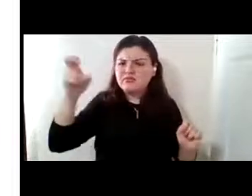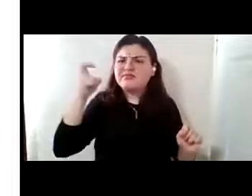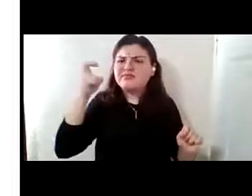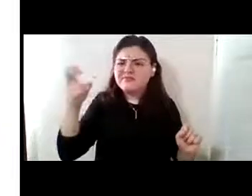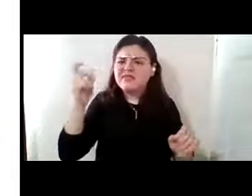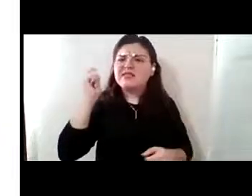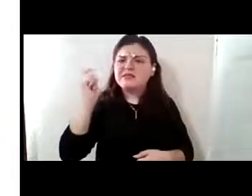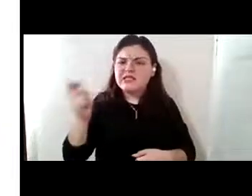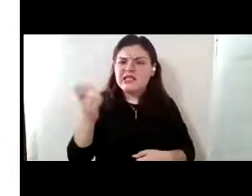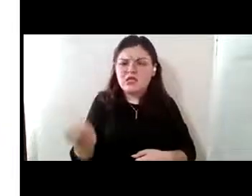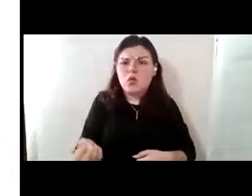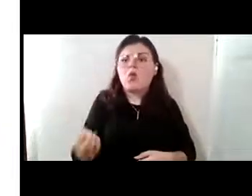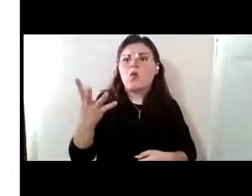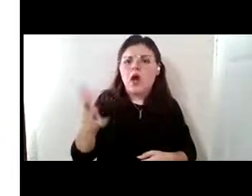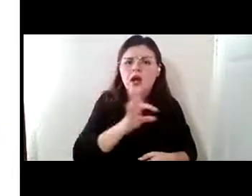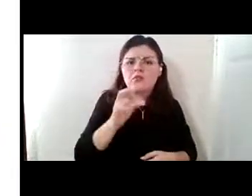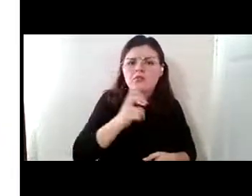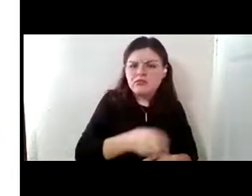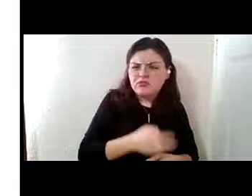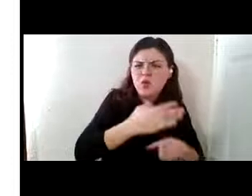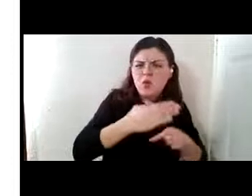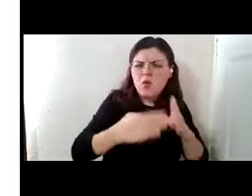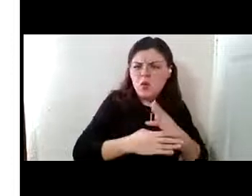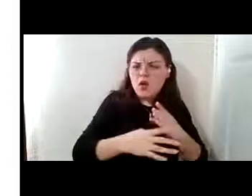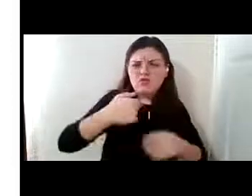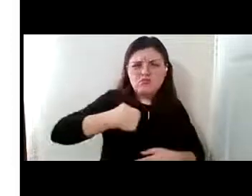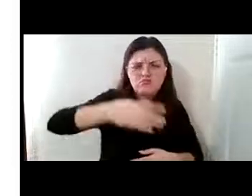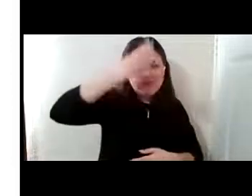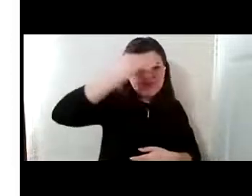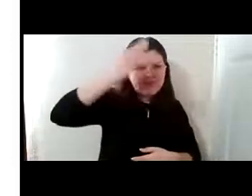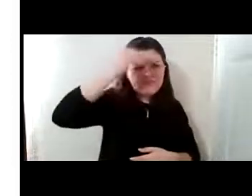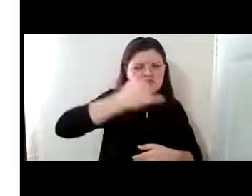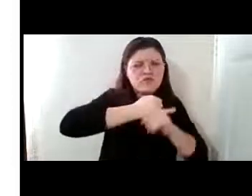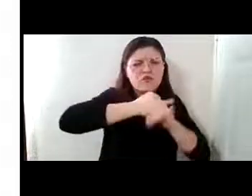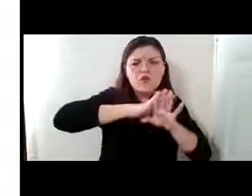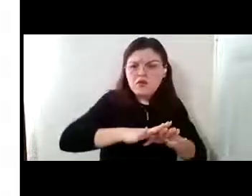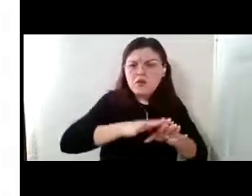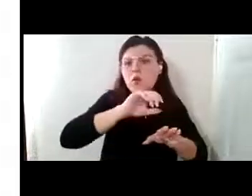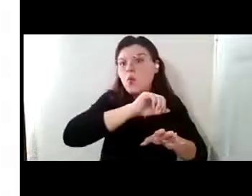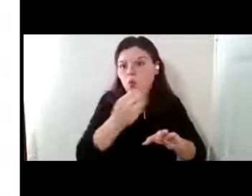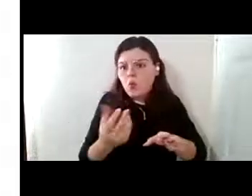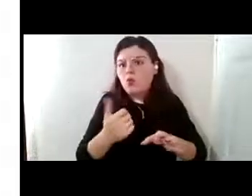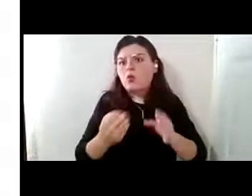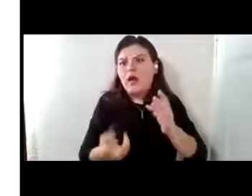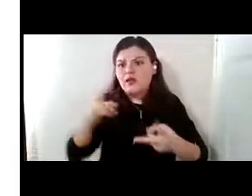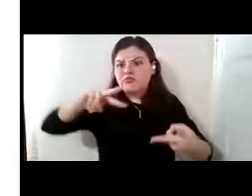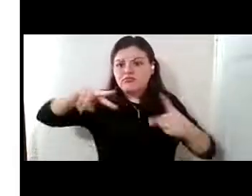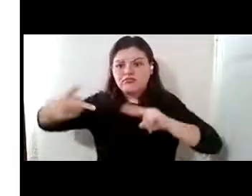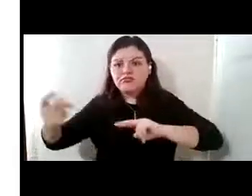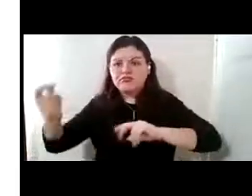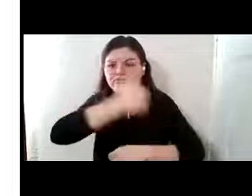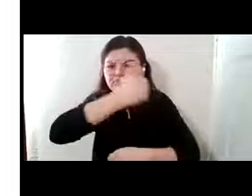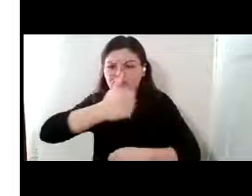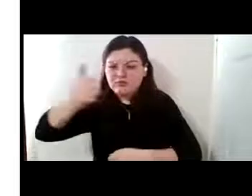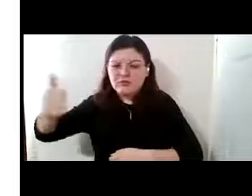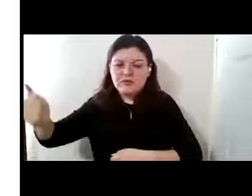¿cuánto es en formación? ¿Cuánto es lo que tenemos que realizar en formación? ¿Y cuánto es en información? Entonces, pensemos